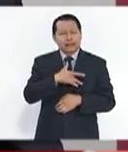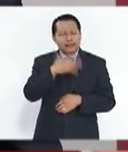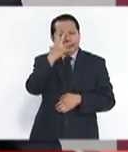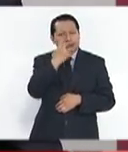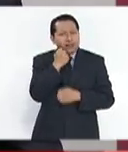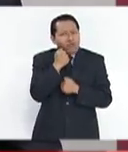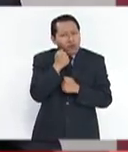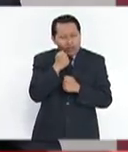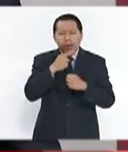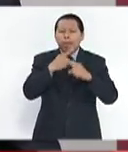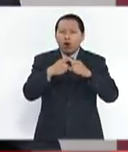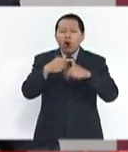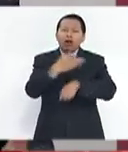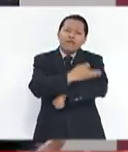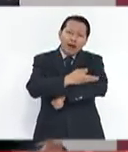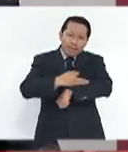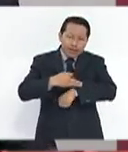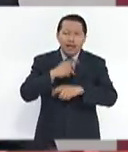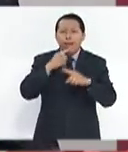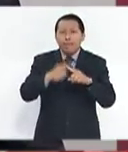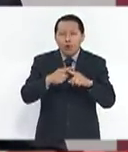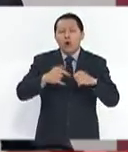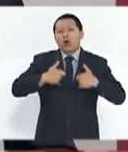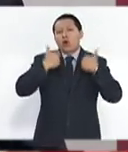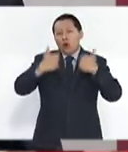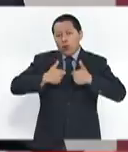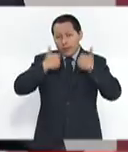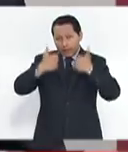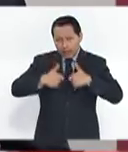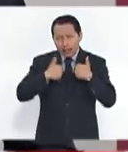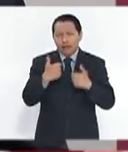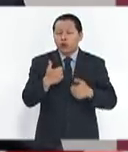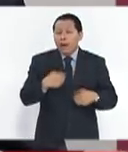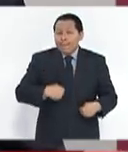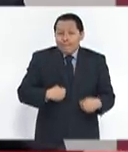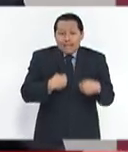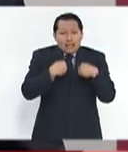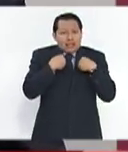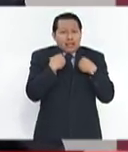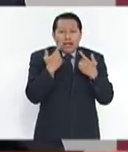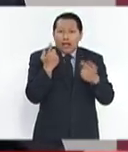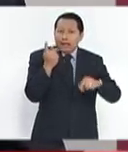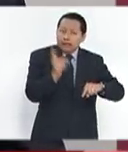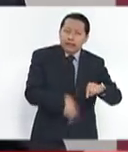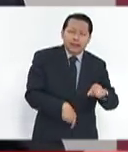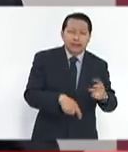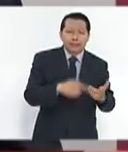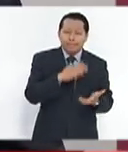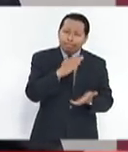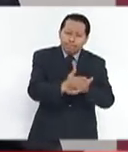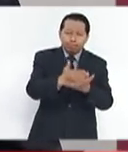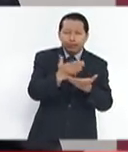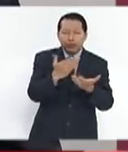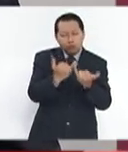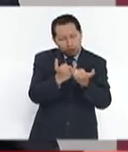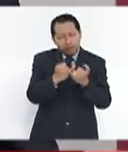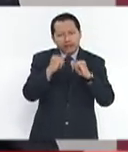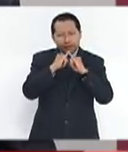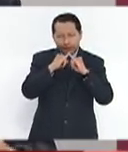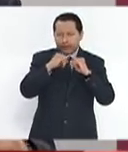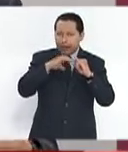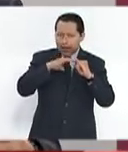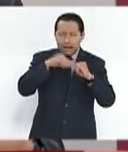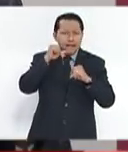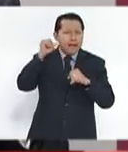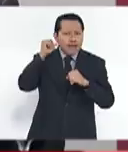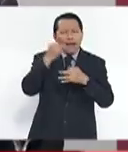sus familias, por estos jóvenes que les fueron truncadas sus vidas y desde luego una respuesta institucional enérgica que ayer se dio a